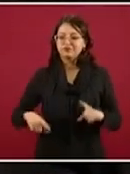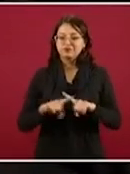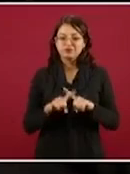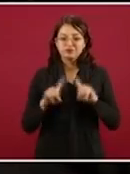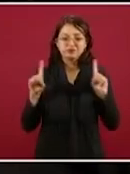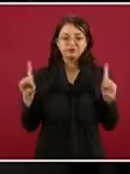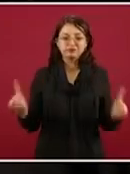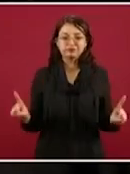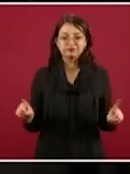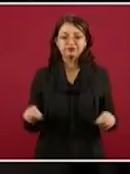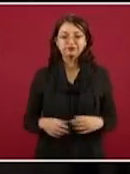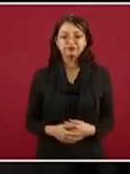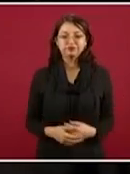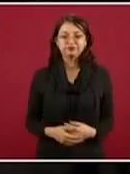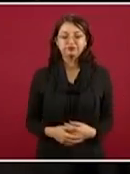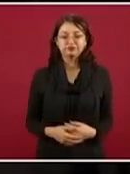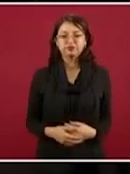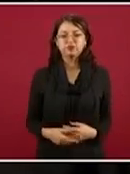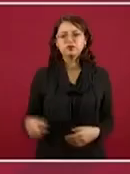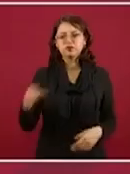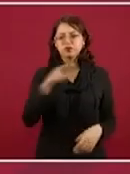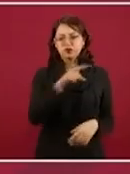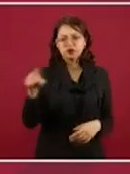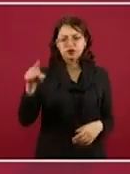¿Se acuerdan de las concertasesiones?